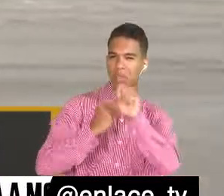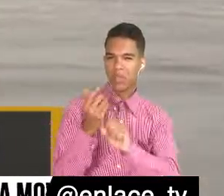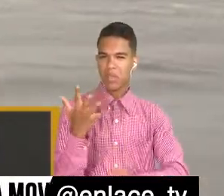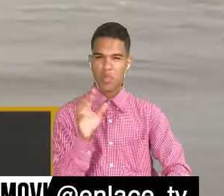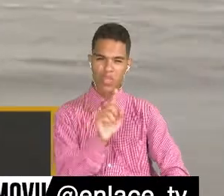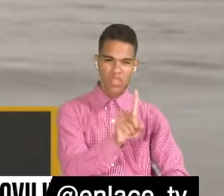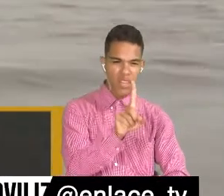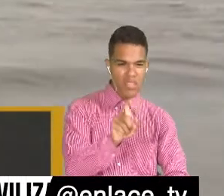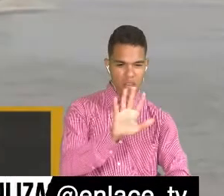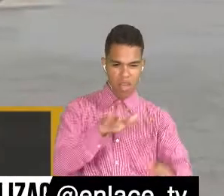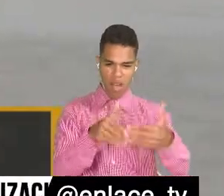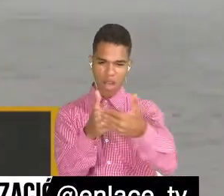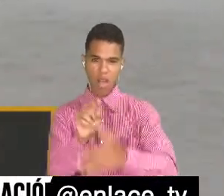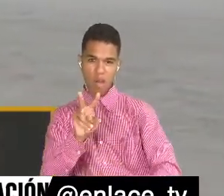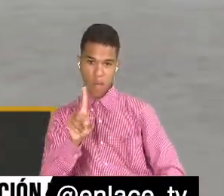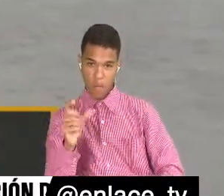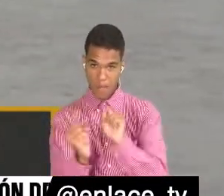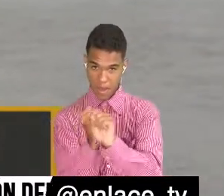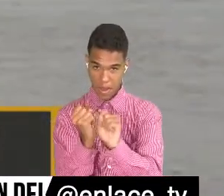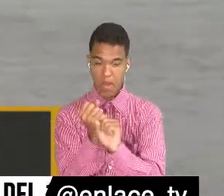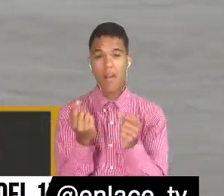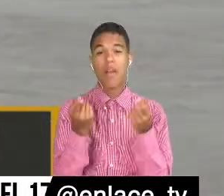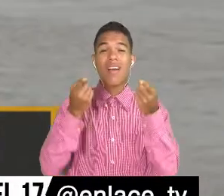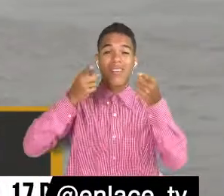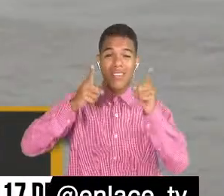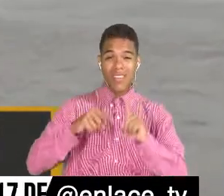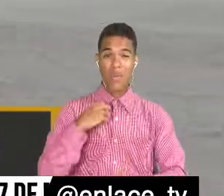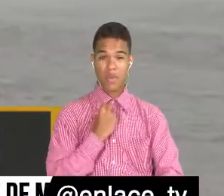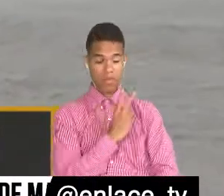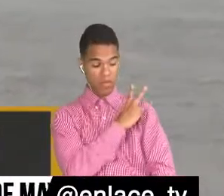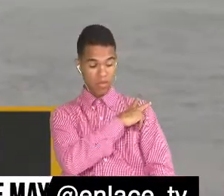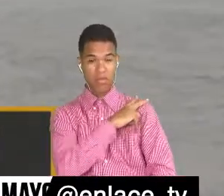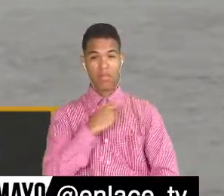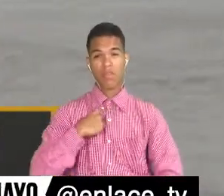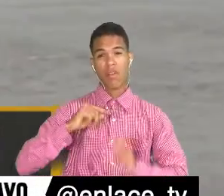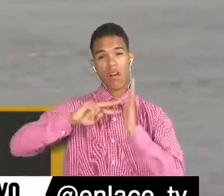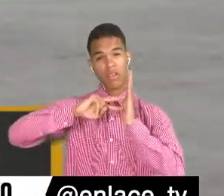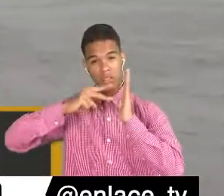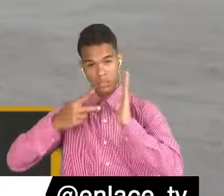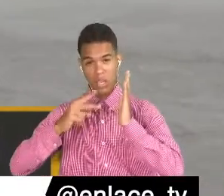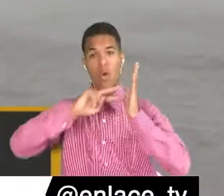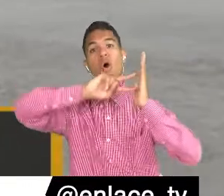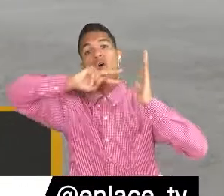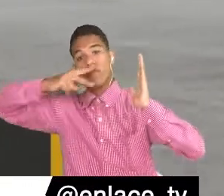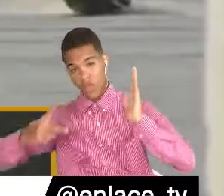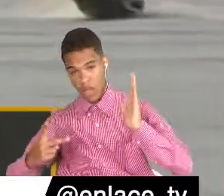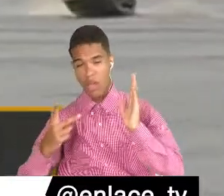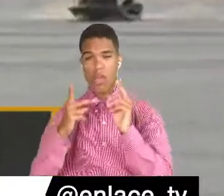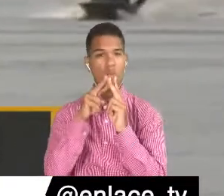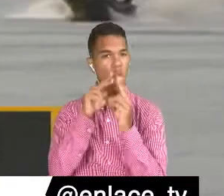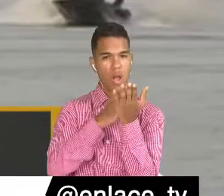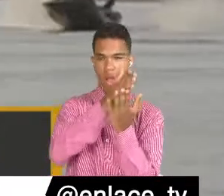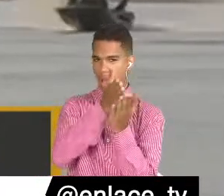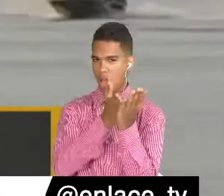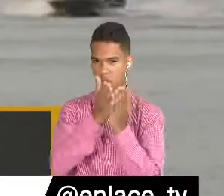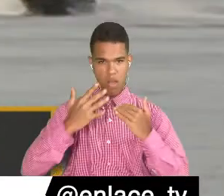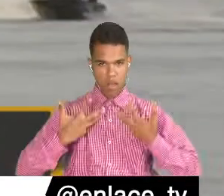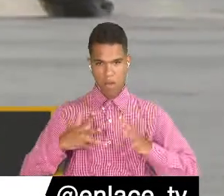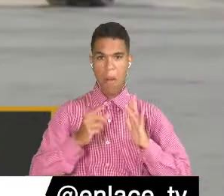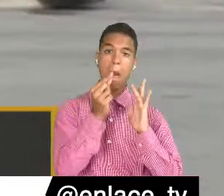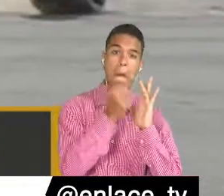años. También se puede ingresar para suboficial siendo técnico o tecnólogo en cualquiera de las especialidades. Puede ser